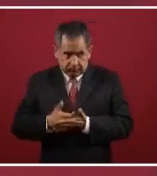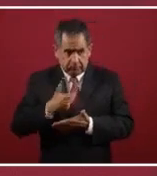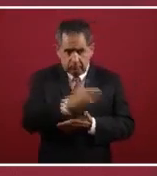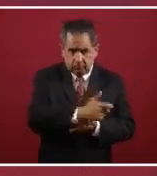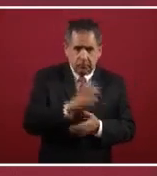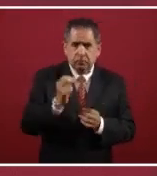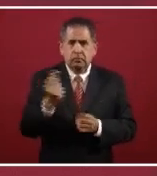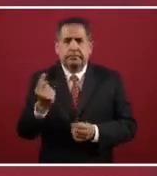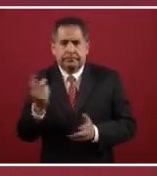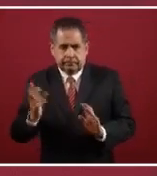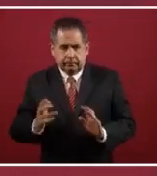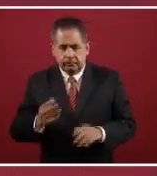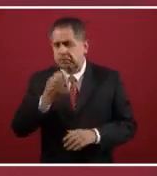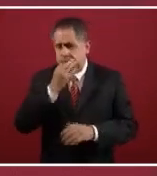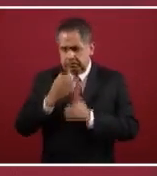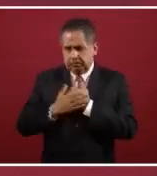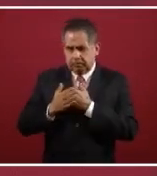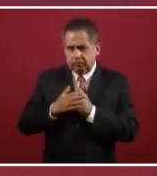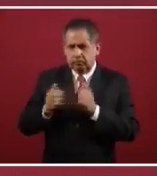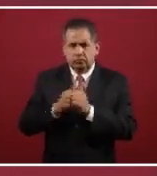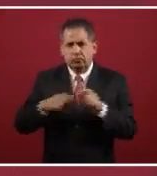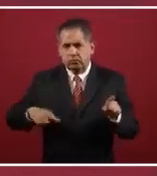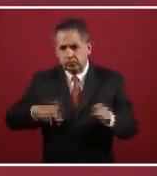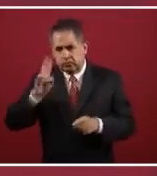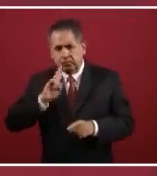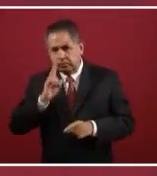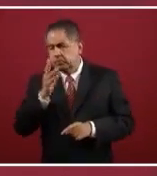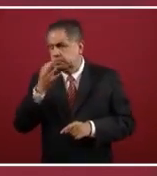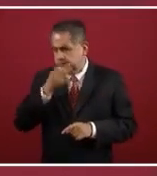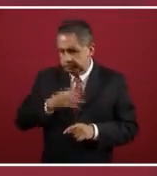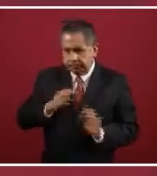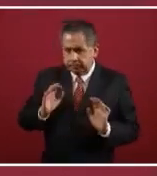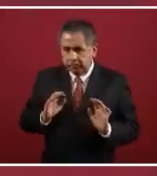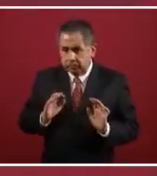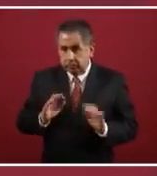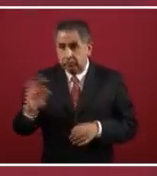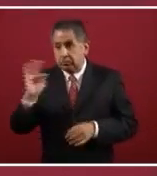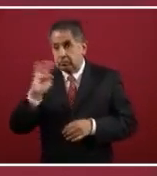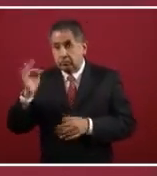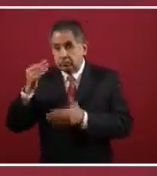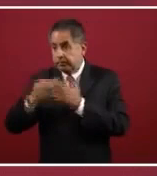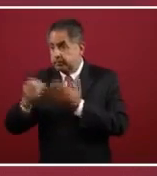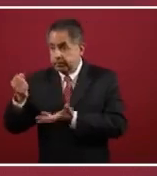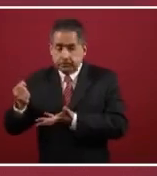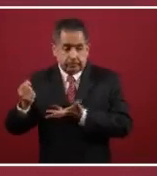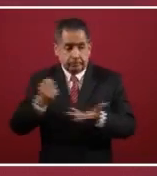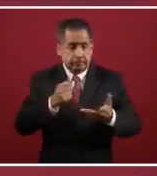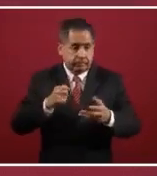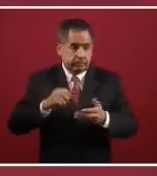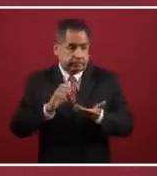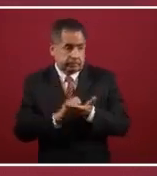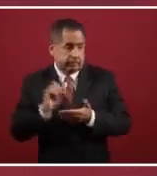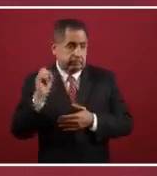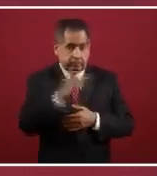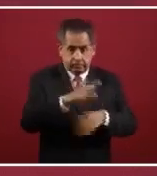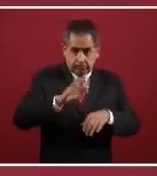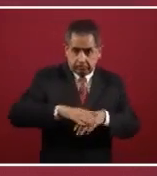deuda pendiente con el gobierno, es decir, si hace falta transferirle